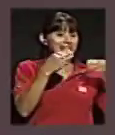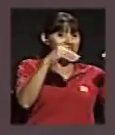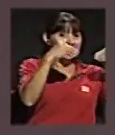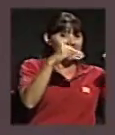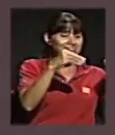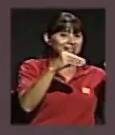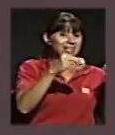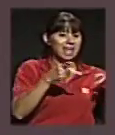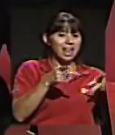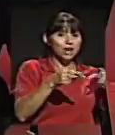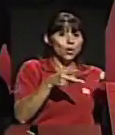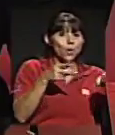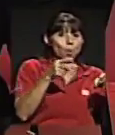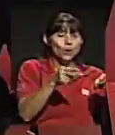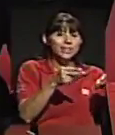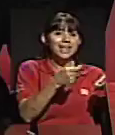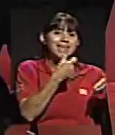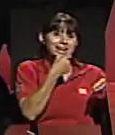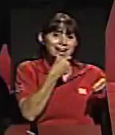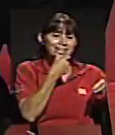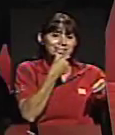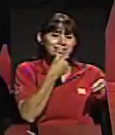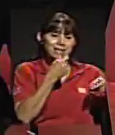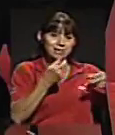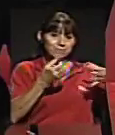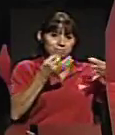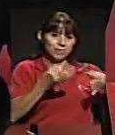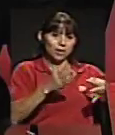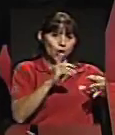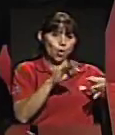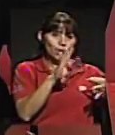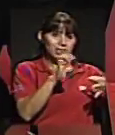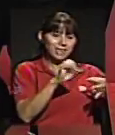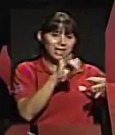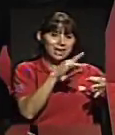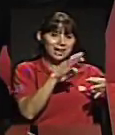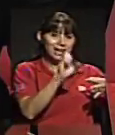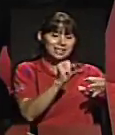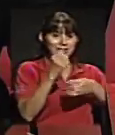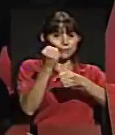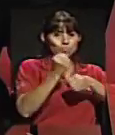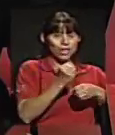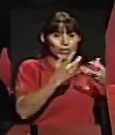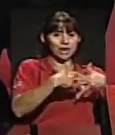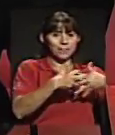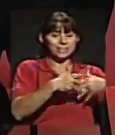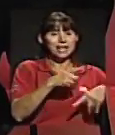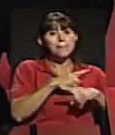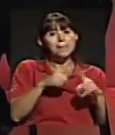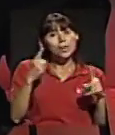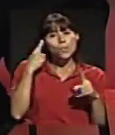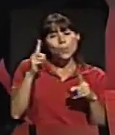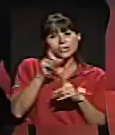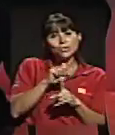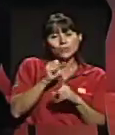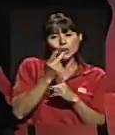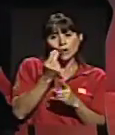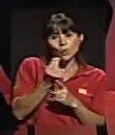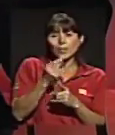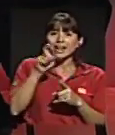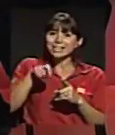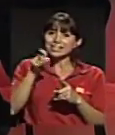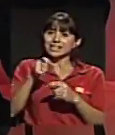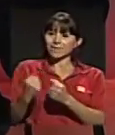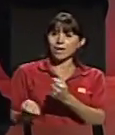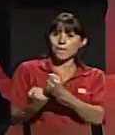la empresa, pero pues por una situación de crisis económica, pérdidas económicas, necesitaba un repunte de capital y ahí es donde entra